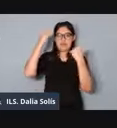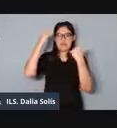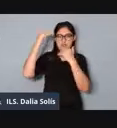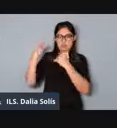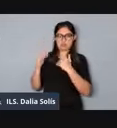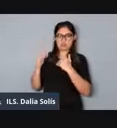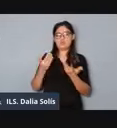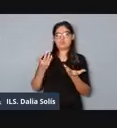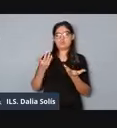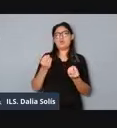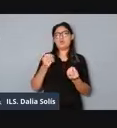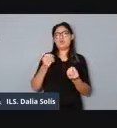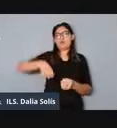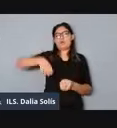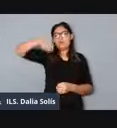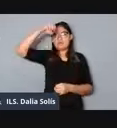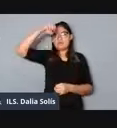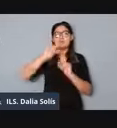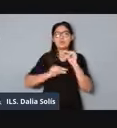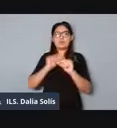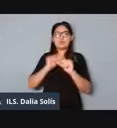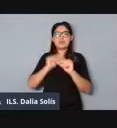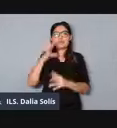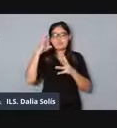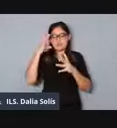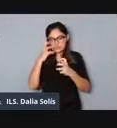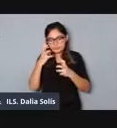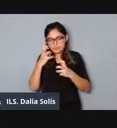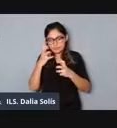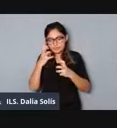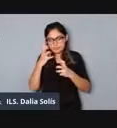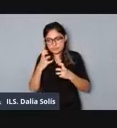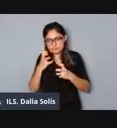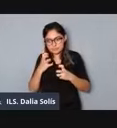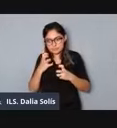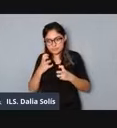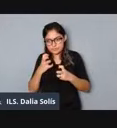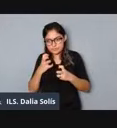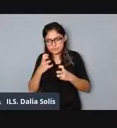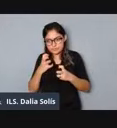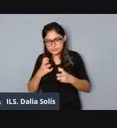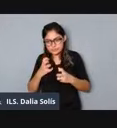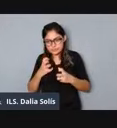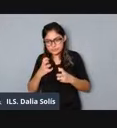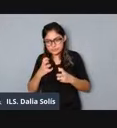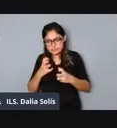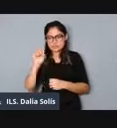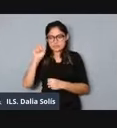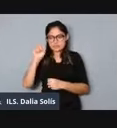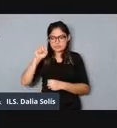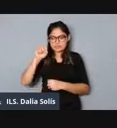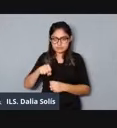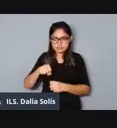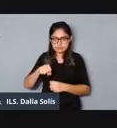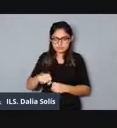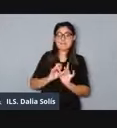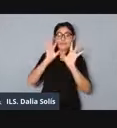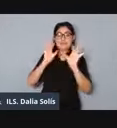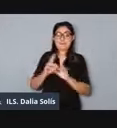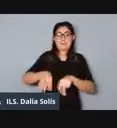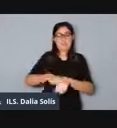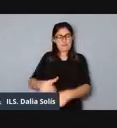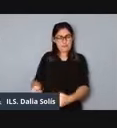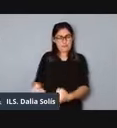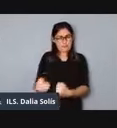donde empiezan a suceder estas características tan fuertes, porque es donde se viene un proceso de conciencia tremendo,